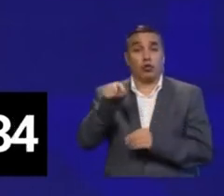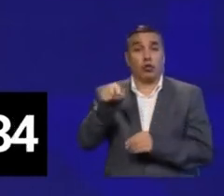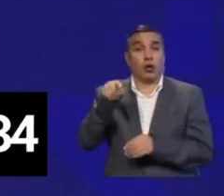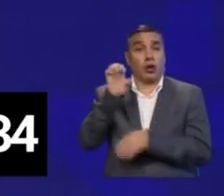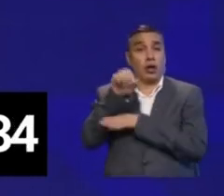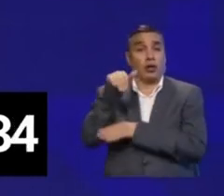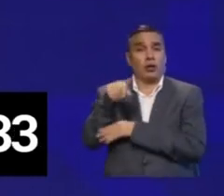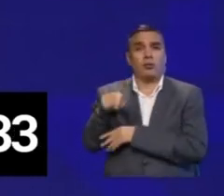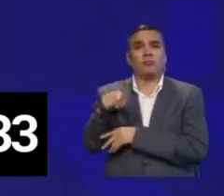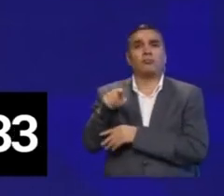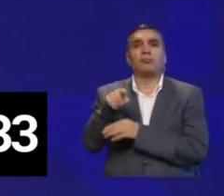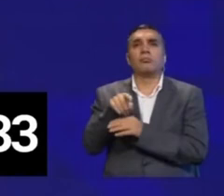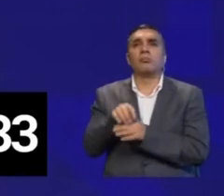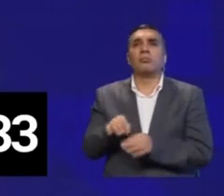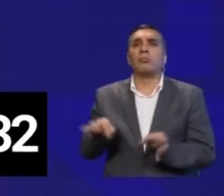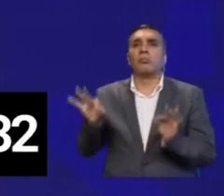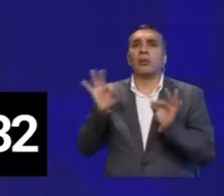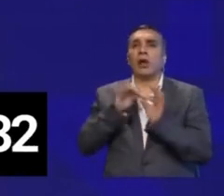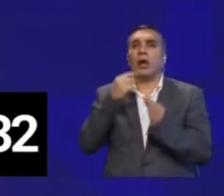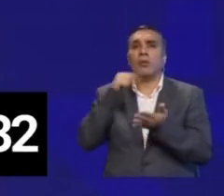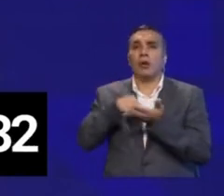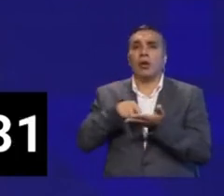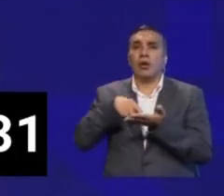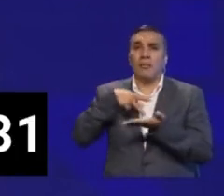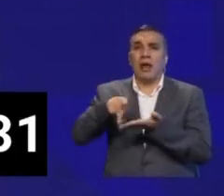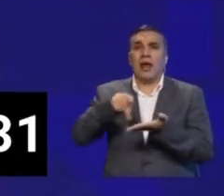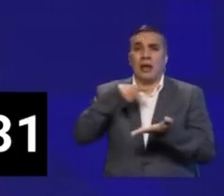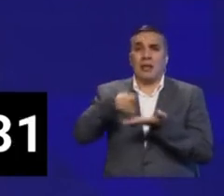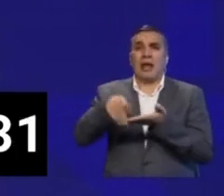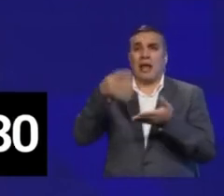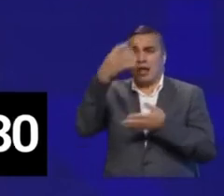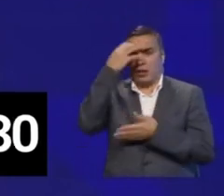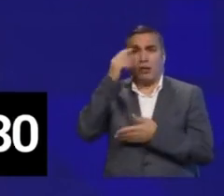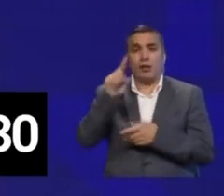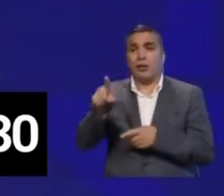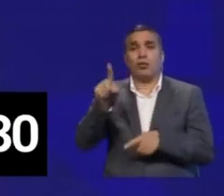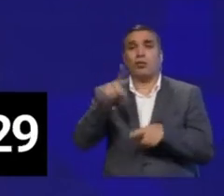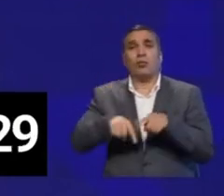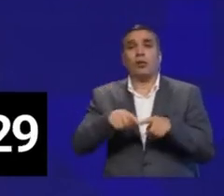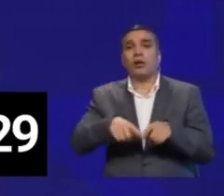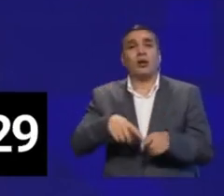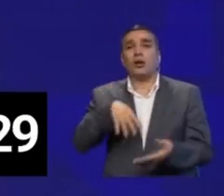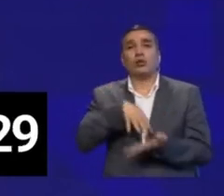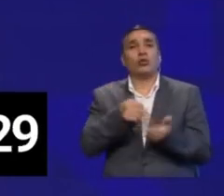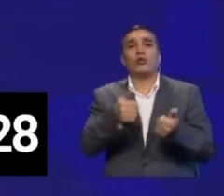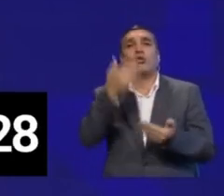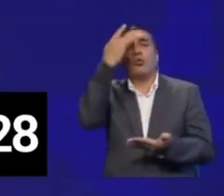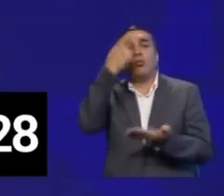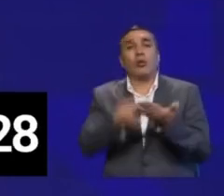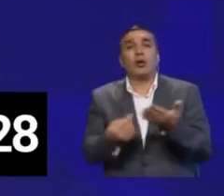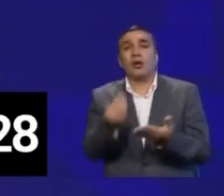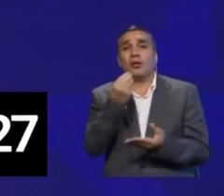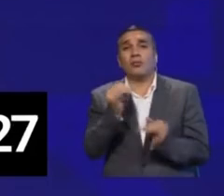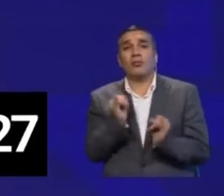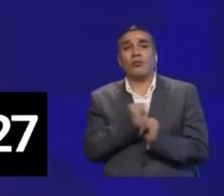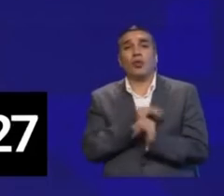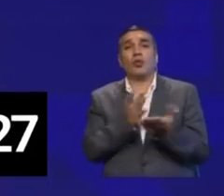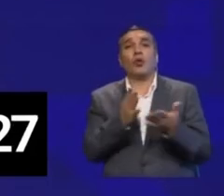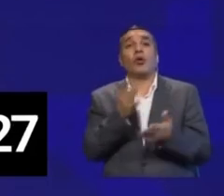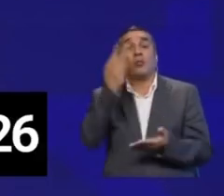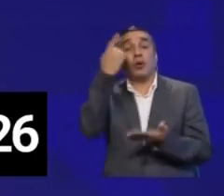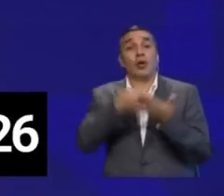país, probablemente, por más que se invierta en educación, no tendrán la capacidad cognitiva que no desarrollaron en los dos